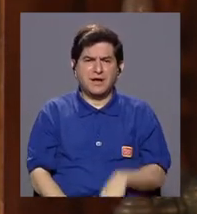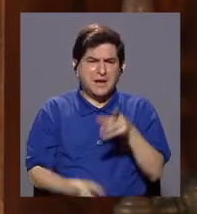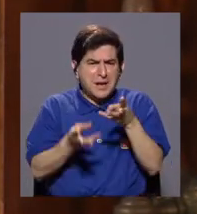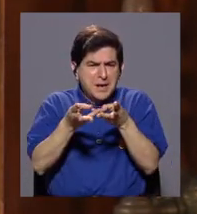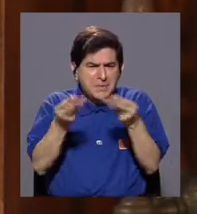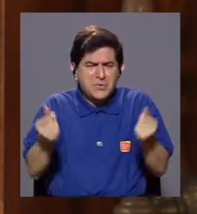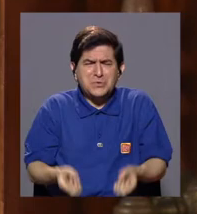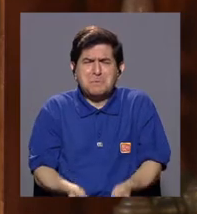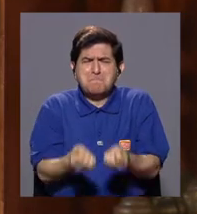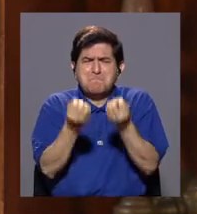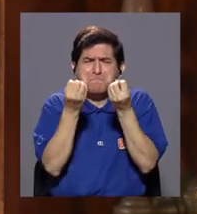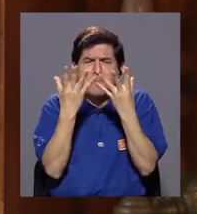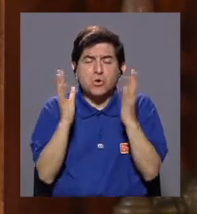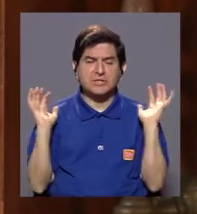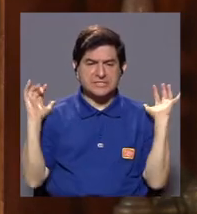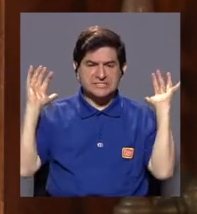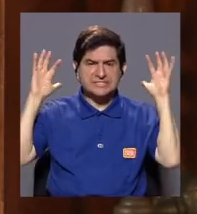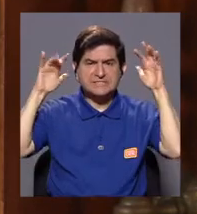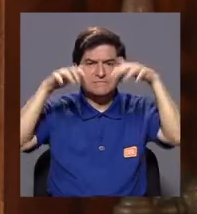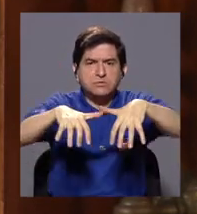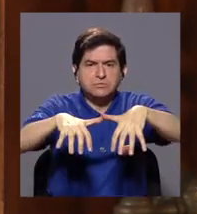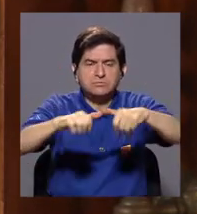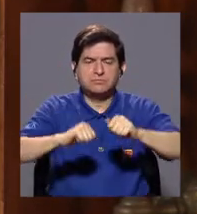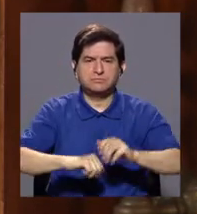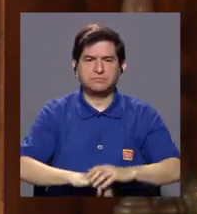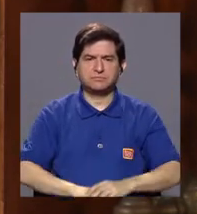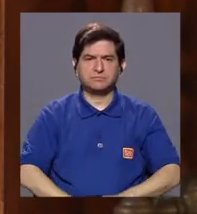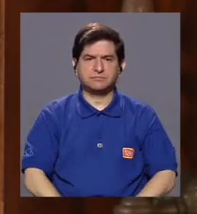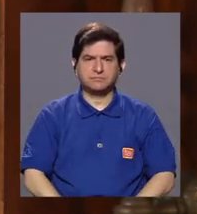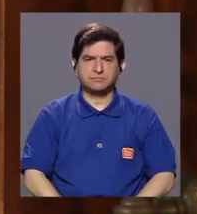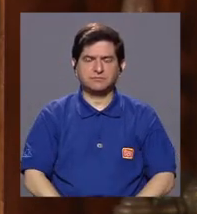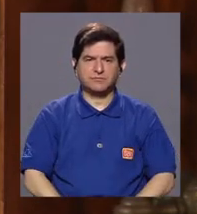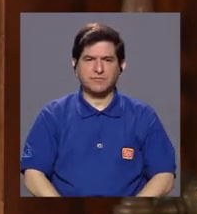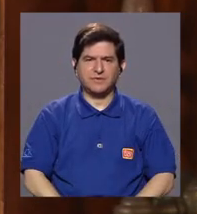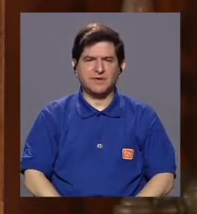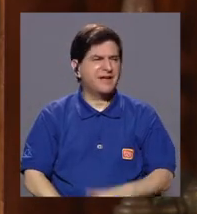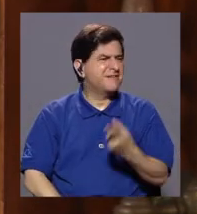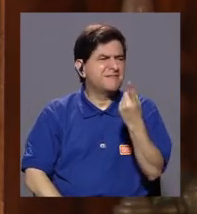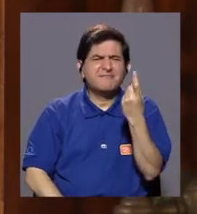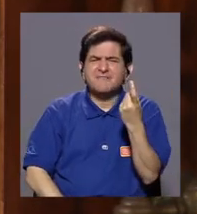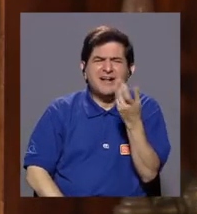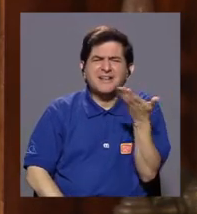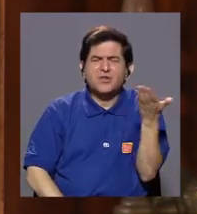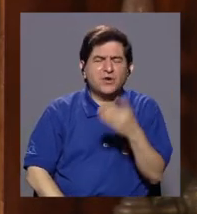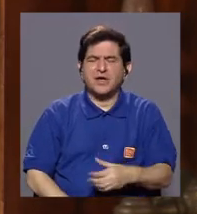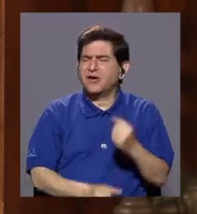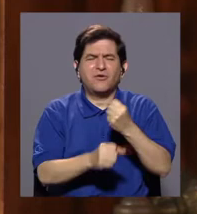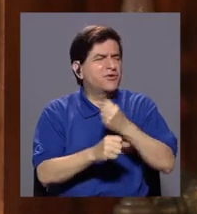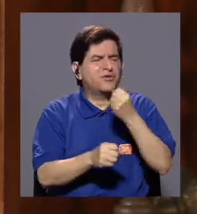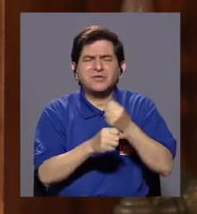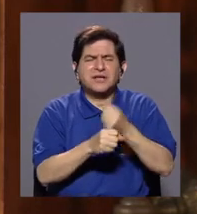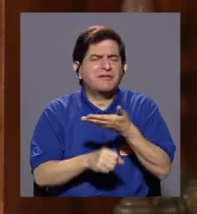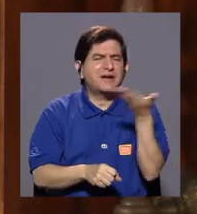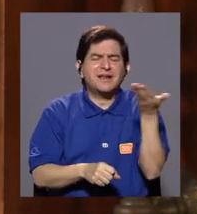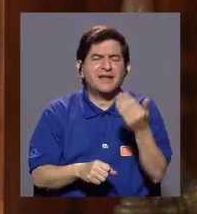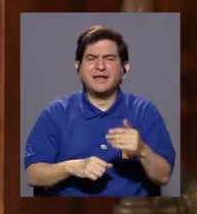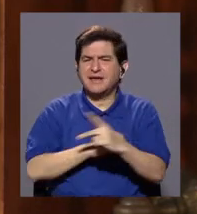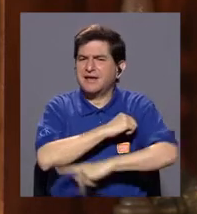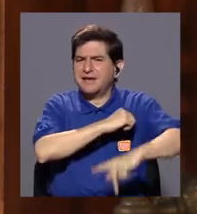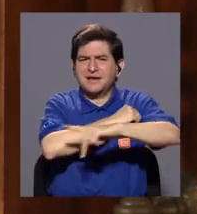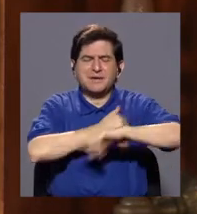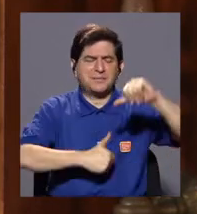provoca masivas migraciones. ¿Qué dejamos de hacer o qué dejaron de hacer los